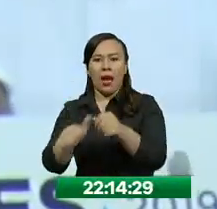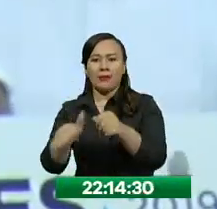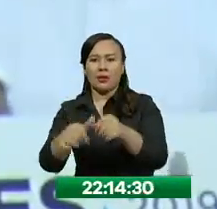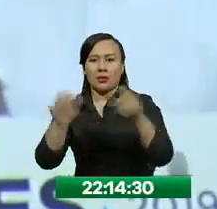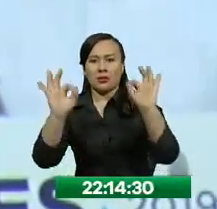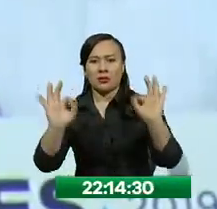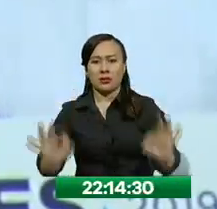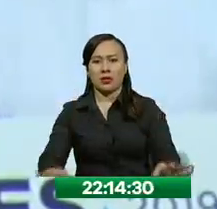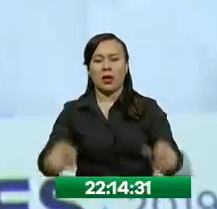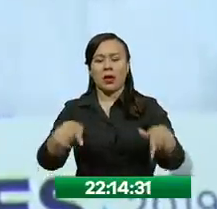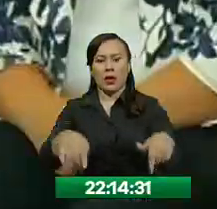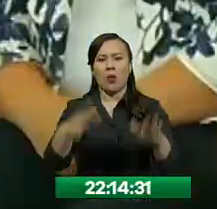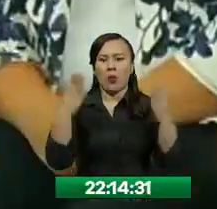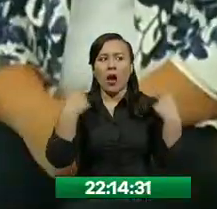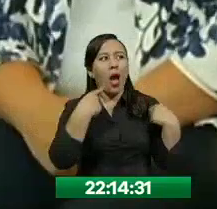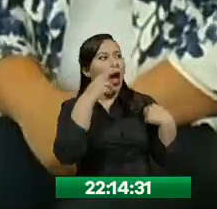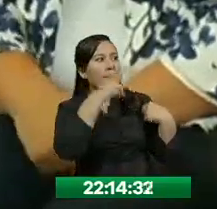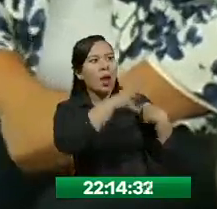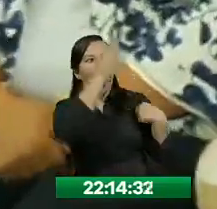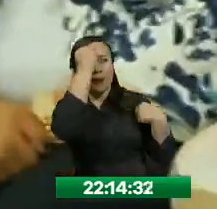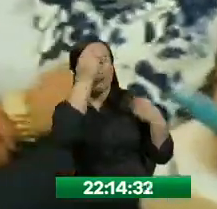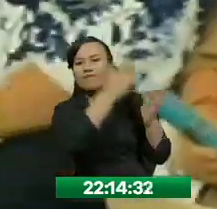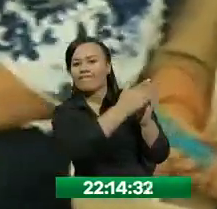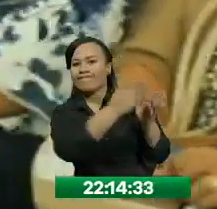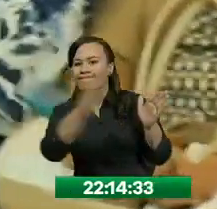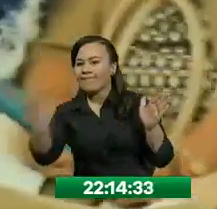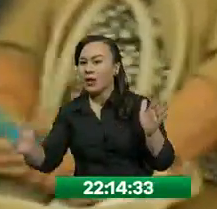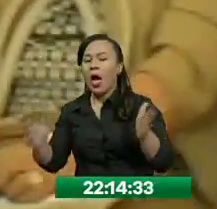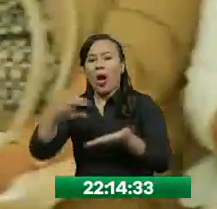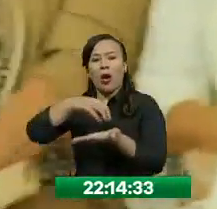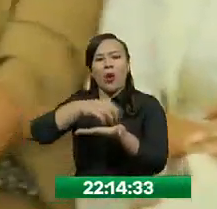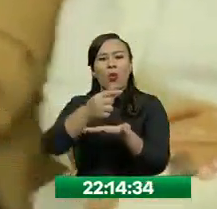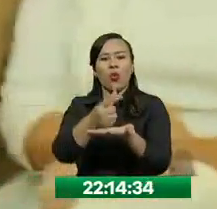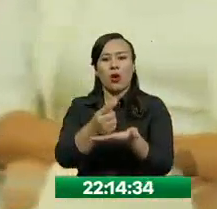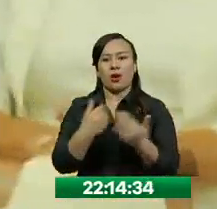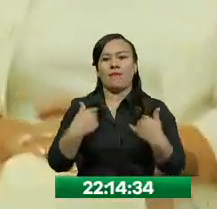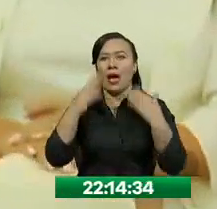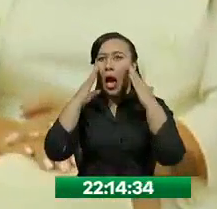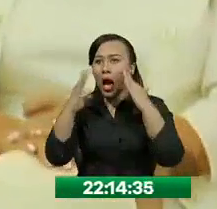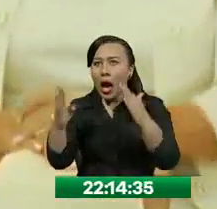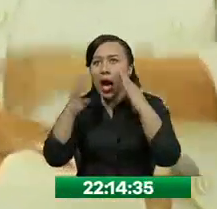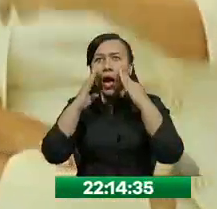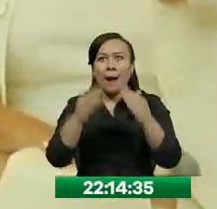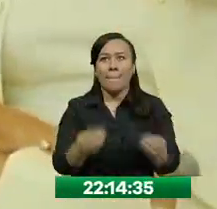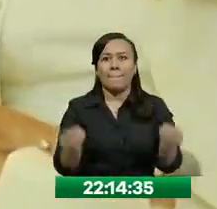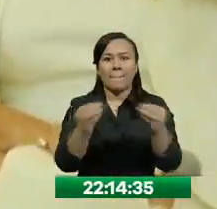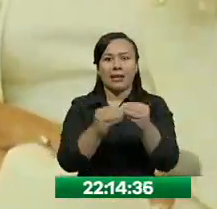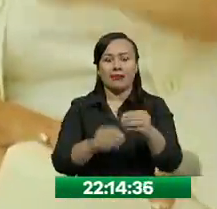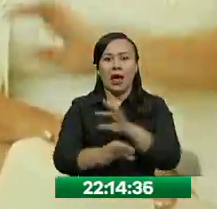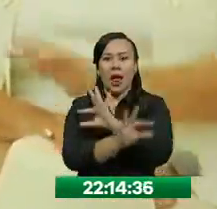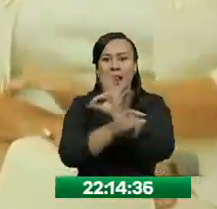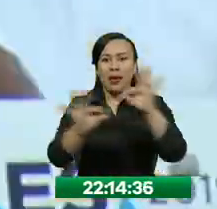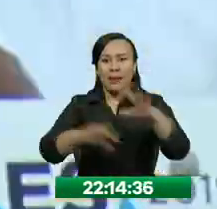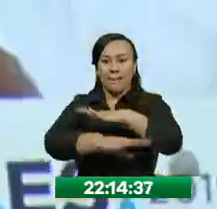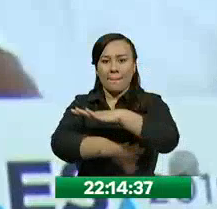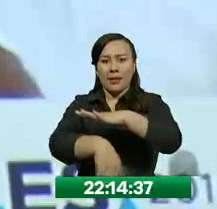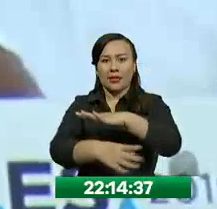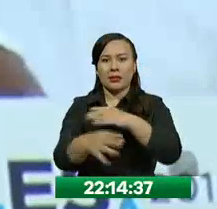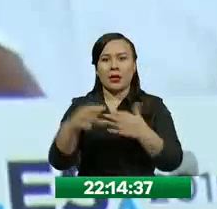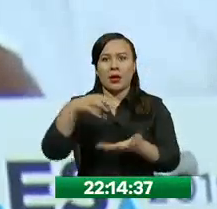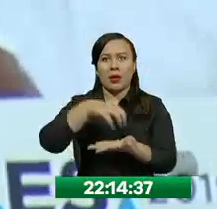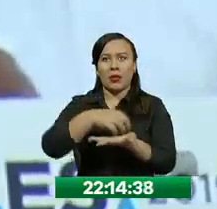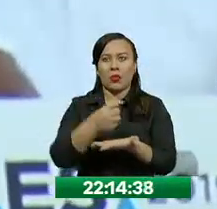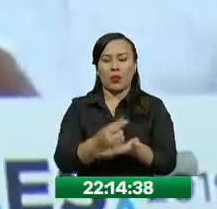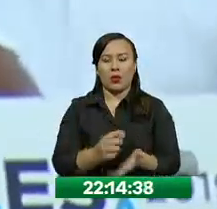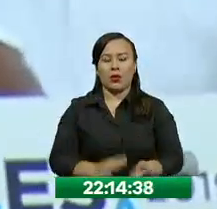vigentes en la ciudad de Guayaquil. Recordando que una de sus prioridades será la ejecución del dragado del río Guayas. Yo no